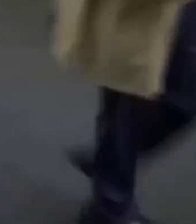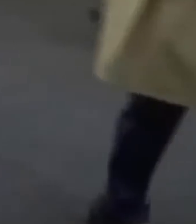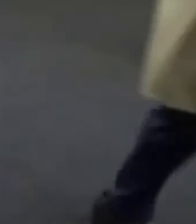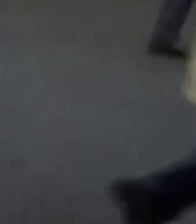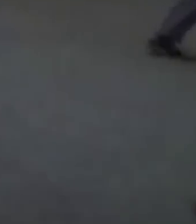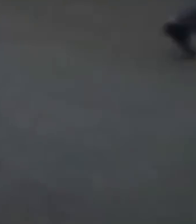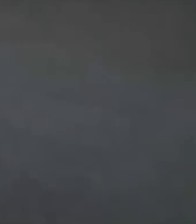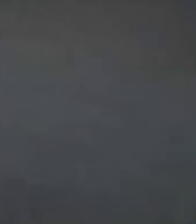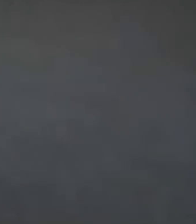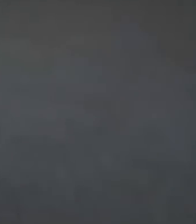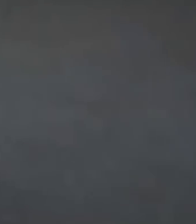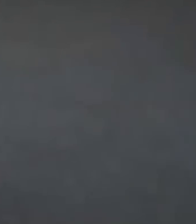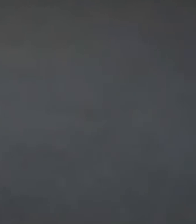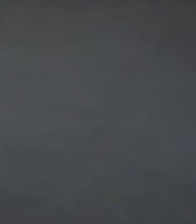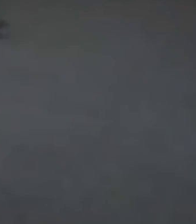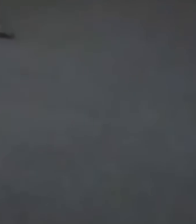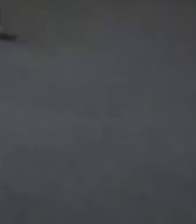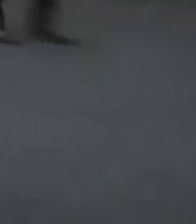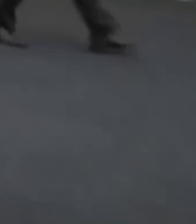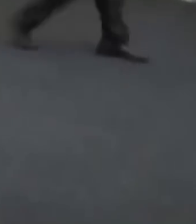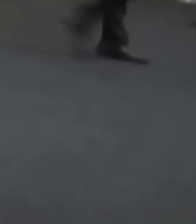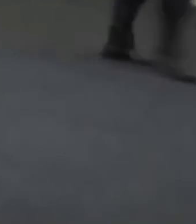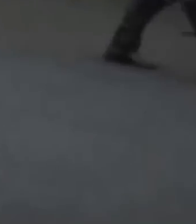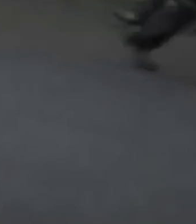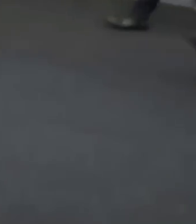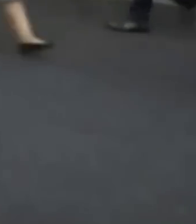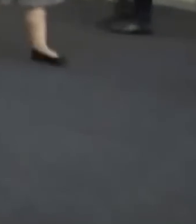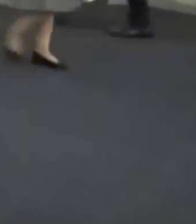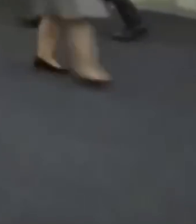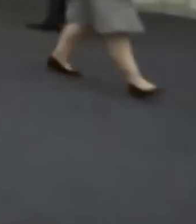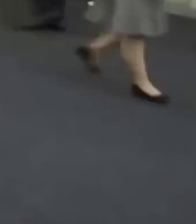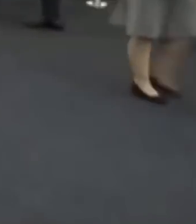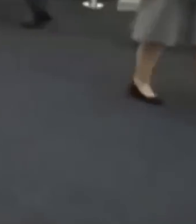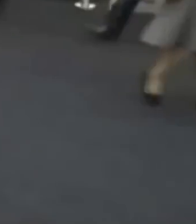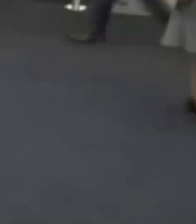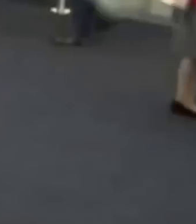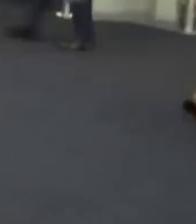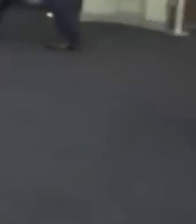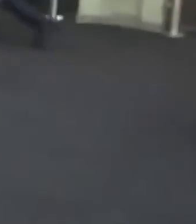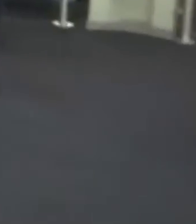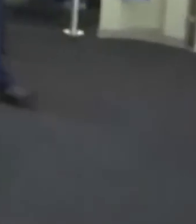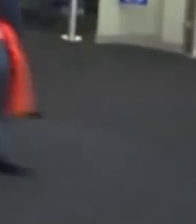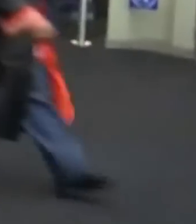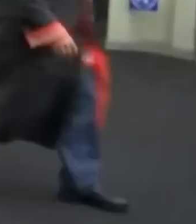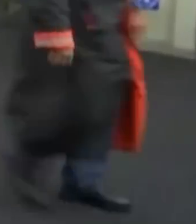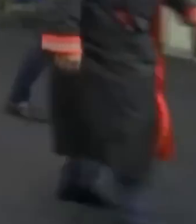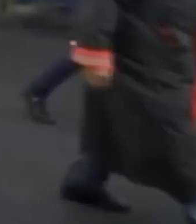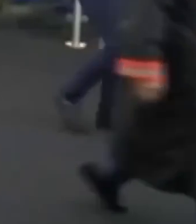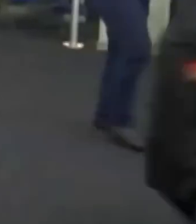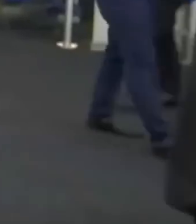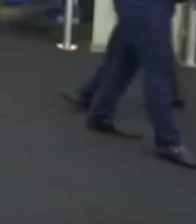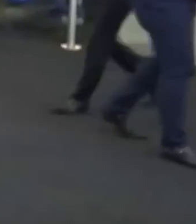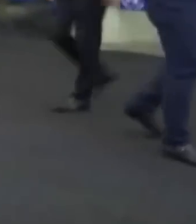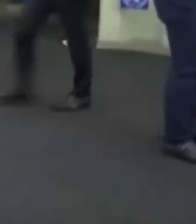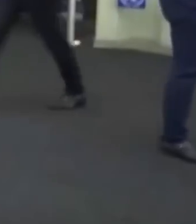asamblea acá en las Naciones Unidas. Hay que señalar que desde hoy se da inicio a lo que es